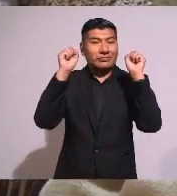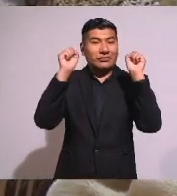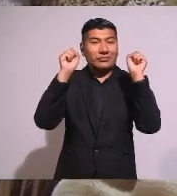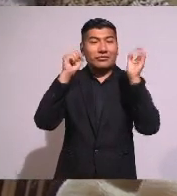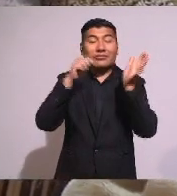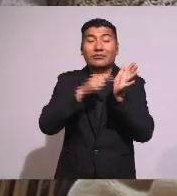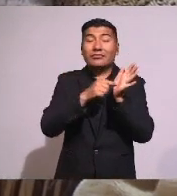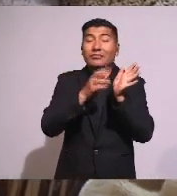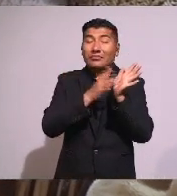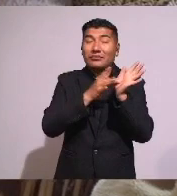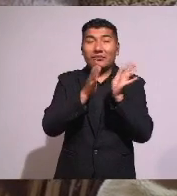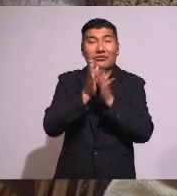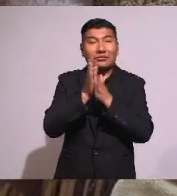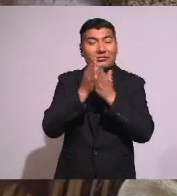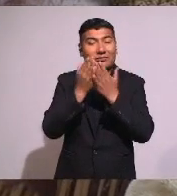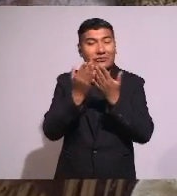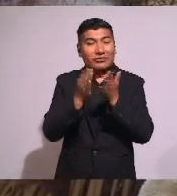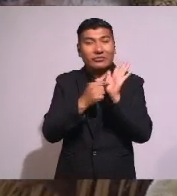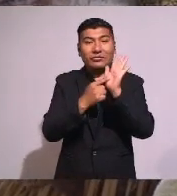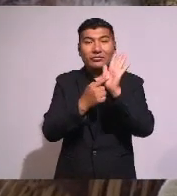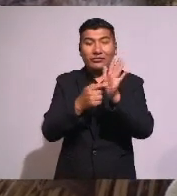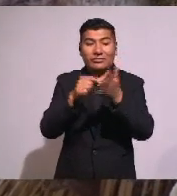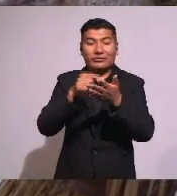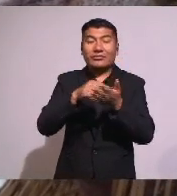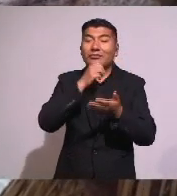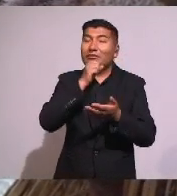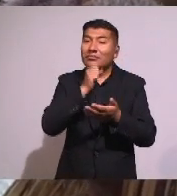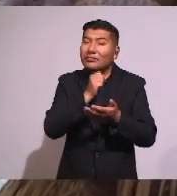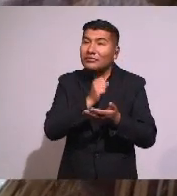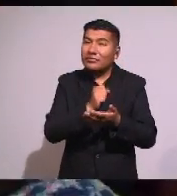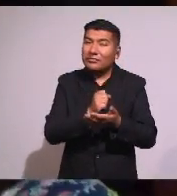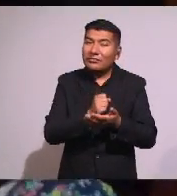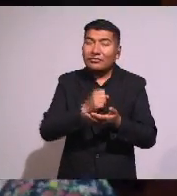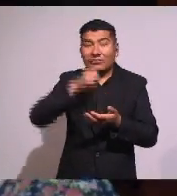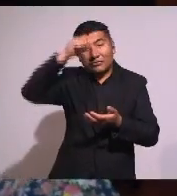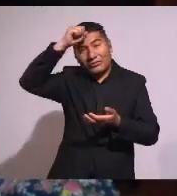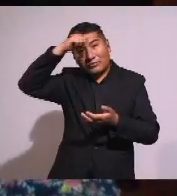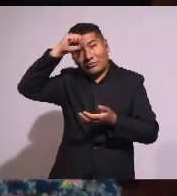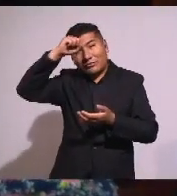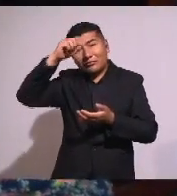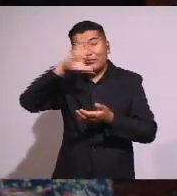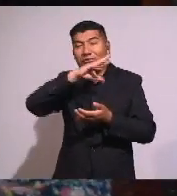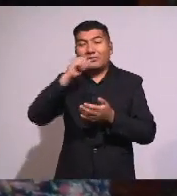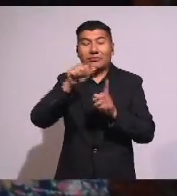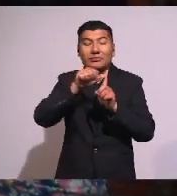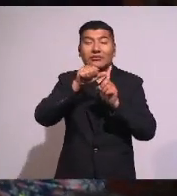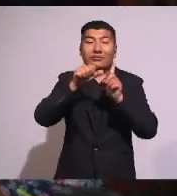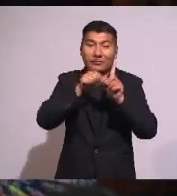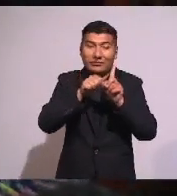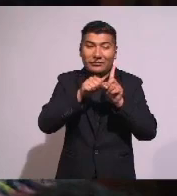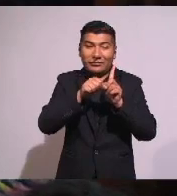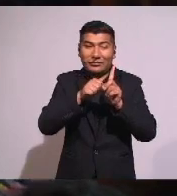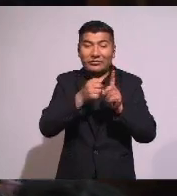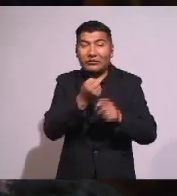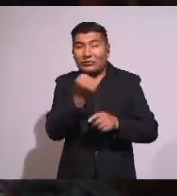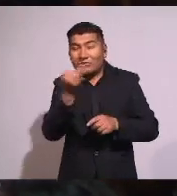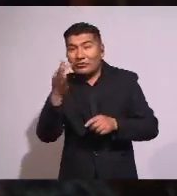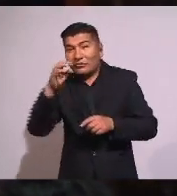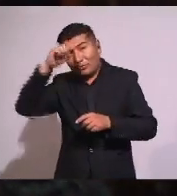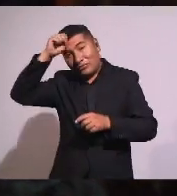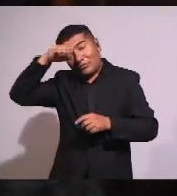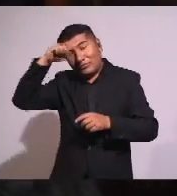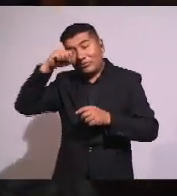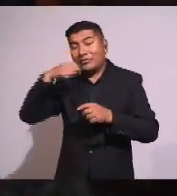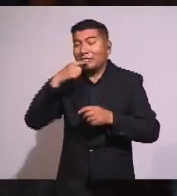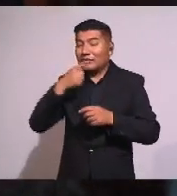escena bíblica se destacaron estos ancianos, Simeón y Ana. De cuanto Simeón hace y